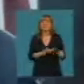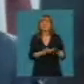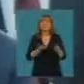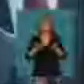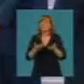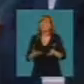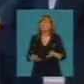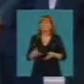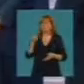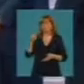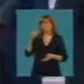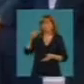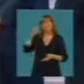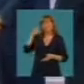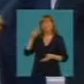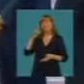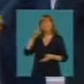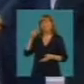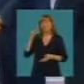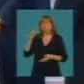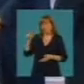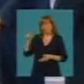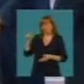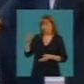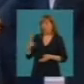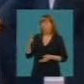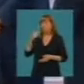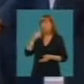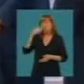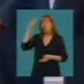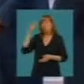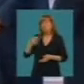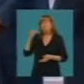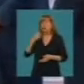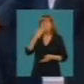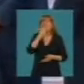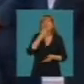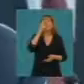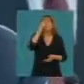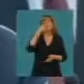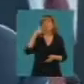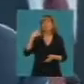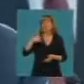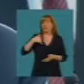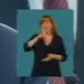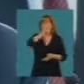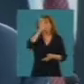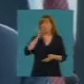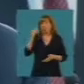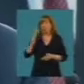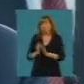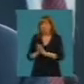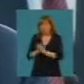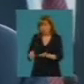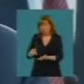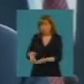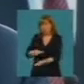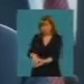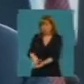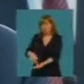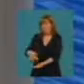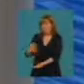Arquitecto Julio Miguel De Viro, juráis por Dios y por la patria, sobre estos santos